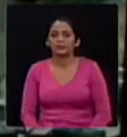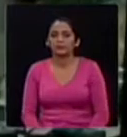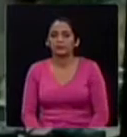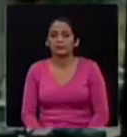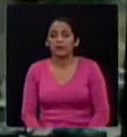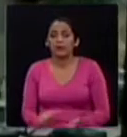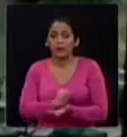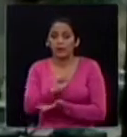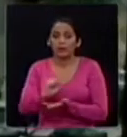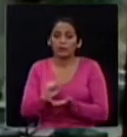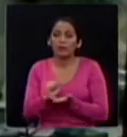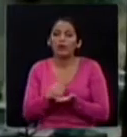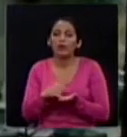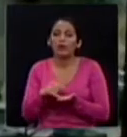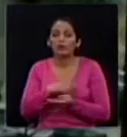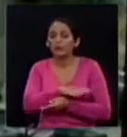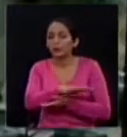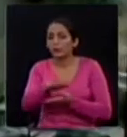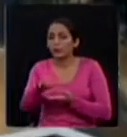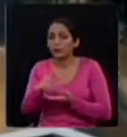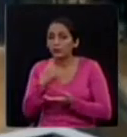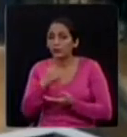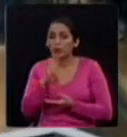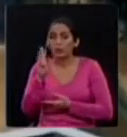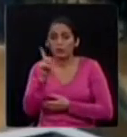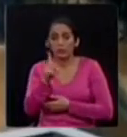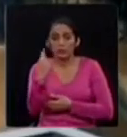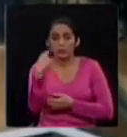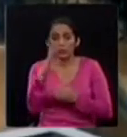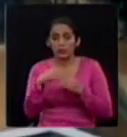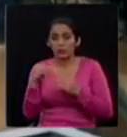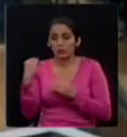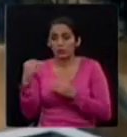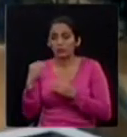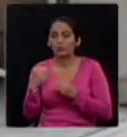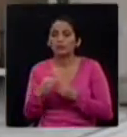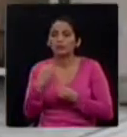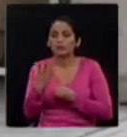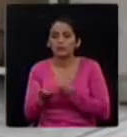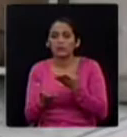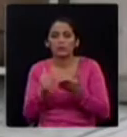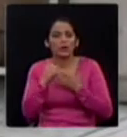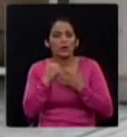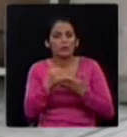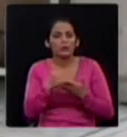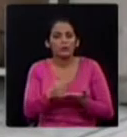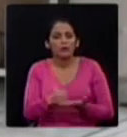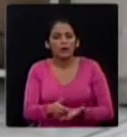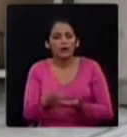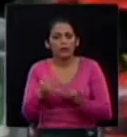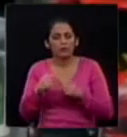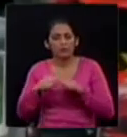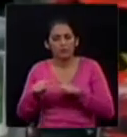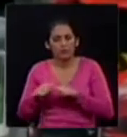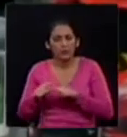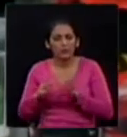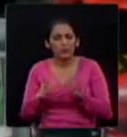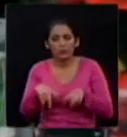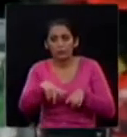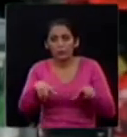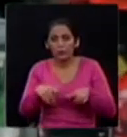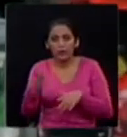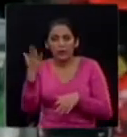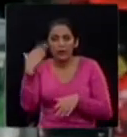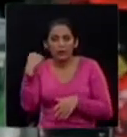recaudó 41 millones de dólares que fueron entregados para la reconstrucción de las zonas afectadas por el terremoto del 16 de abril del